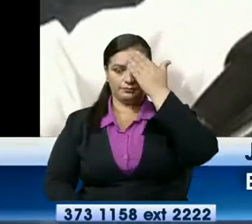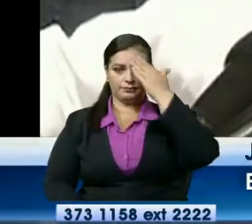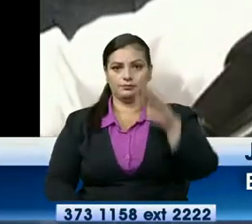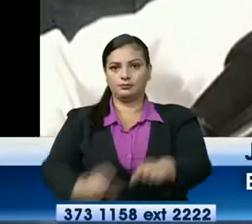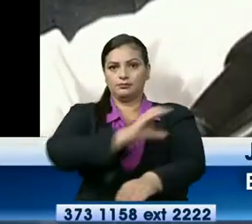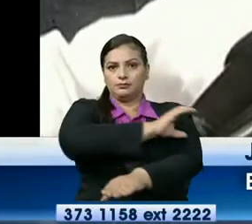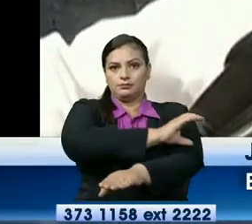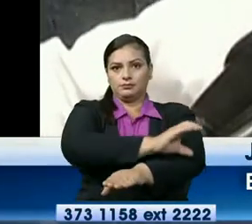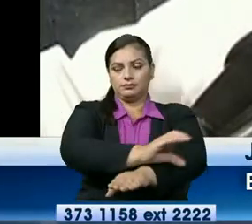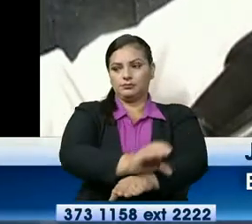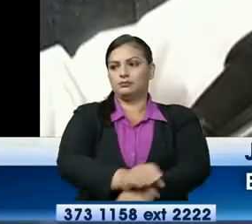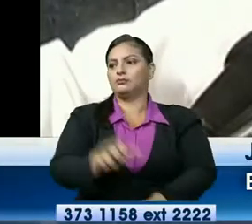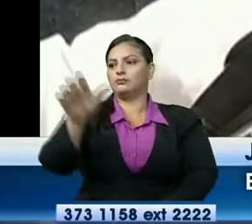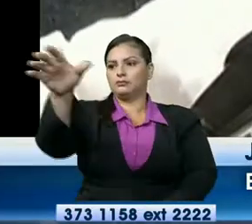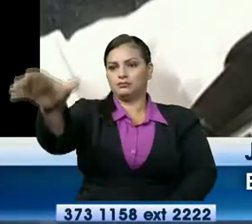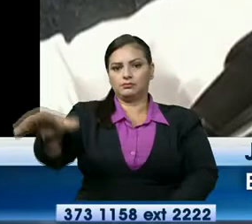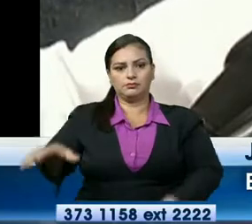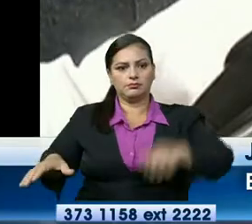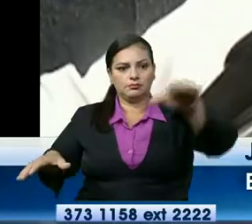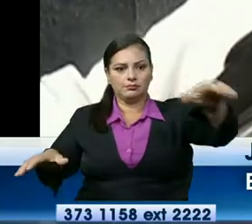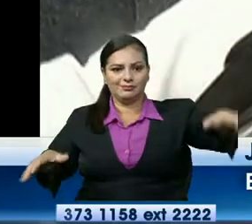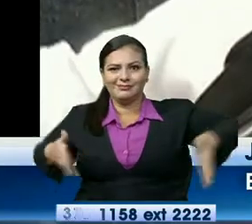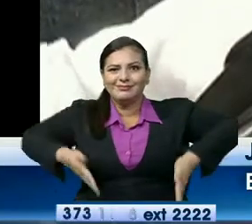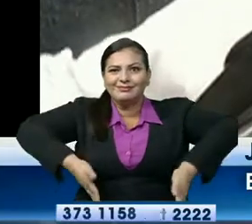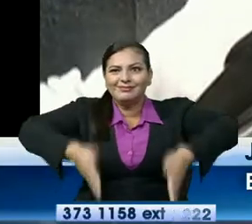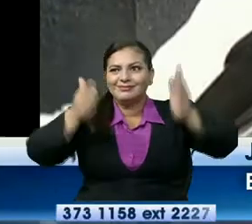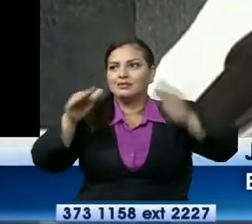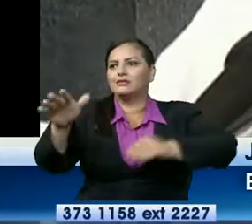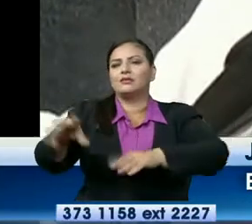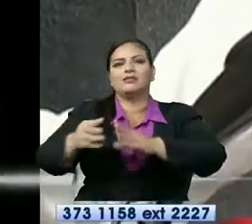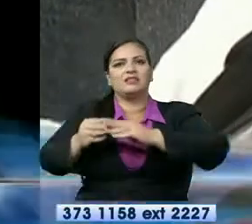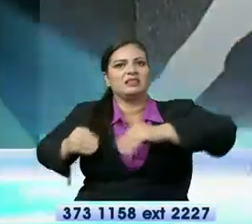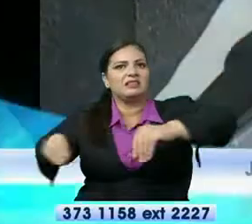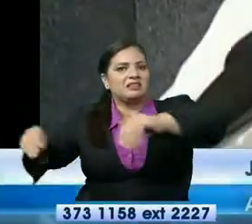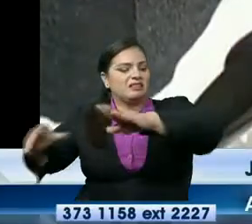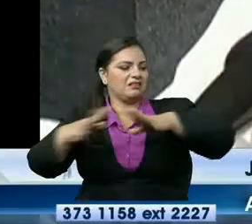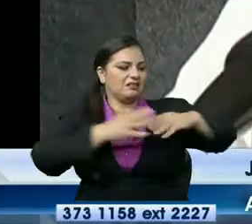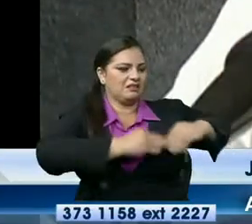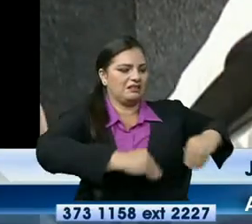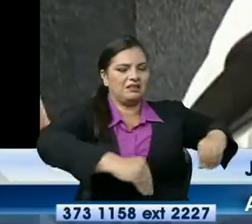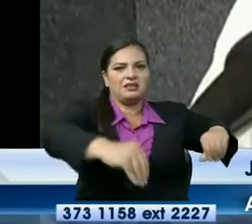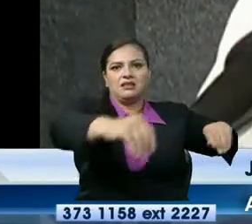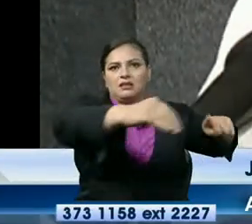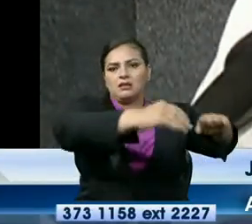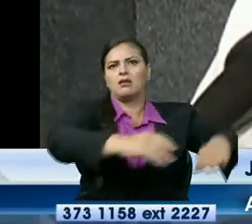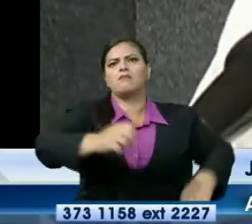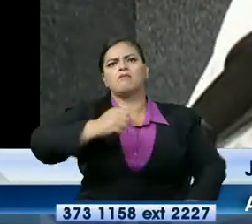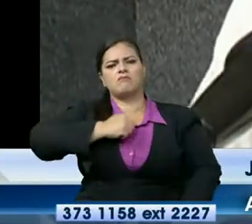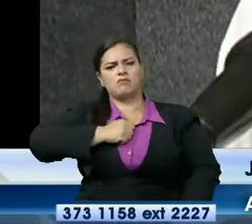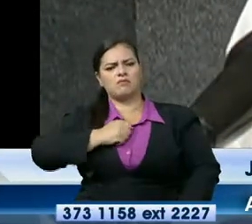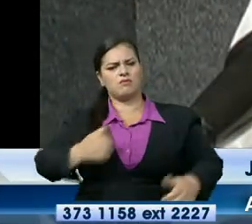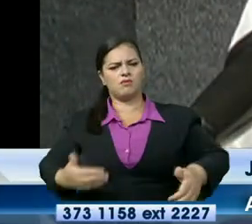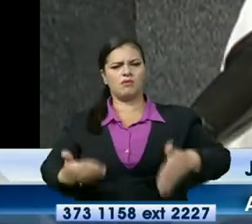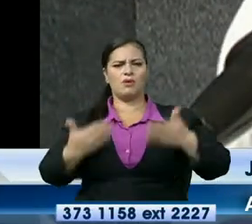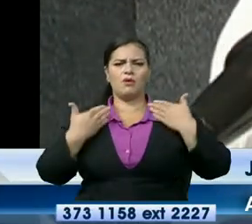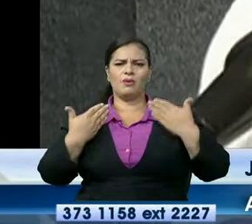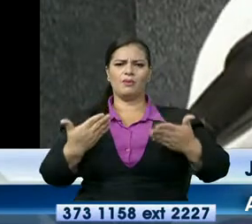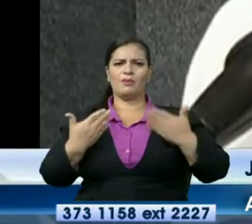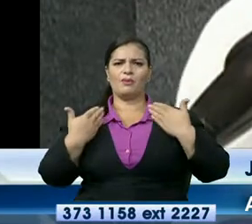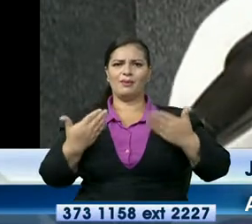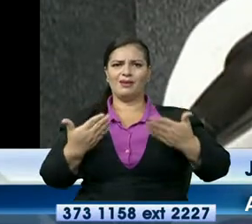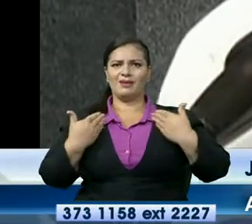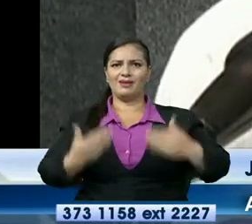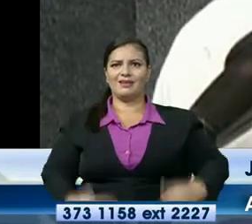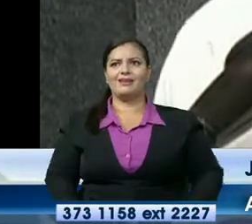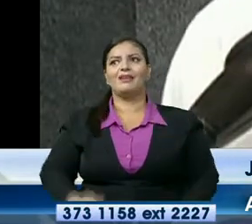de Guayaquil y no pertenecen a la égida y a la competencia del municipio de Guayaquil, pero la vía como vía y el tránsito está en manos del gobierno